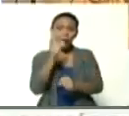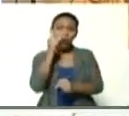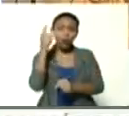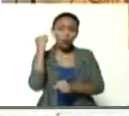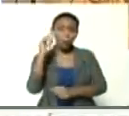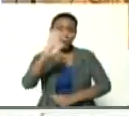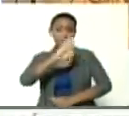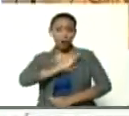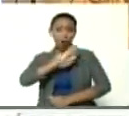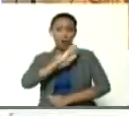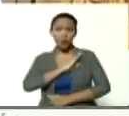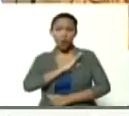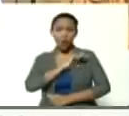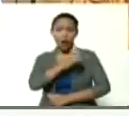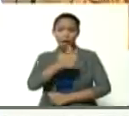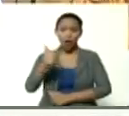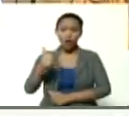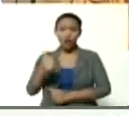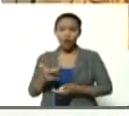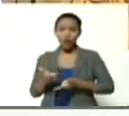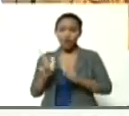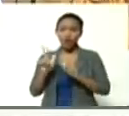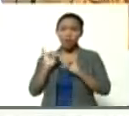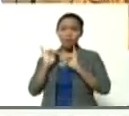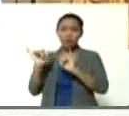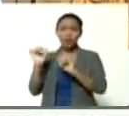cuenta propia, los trabajadores autónomos.